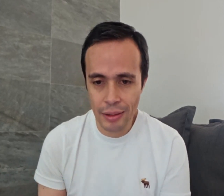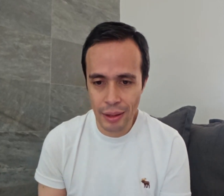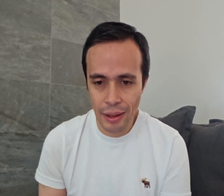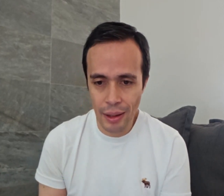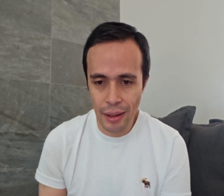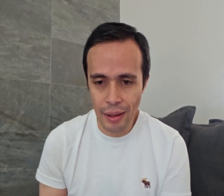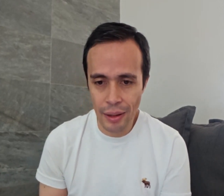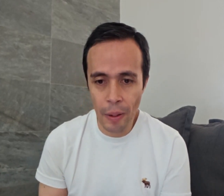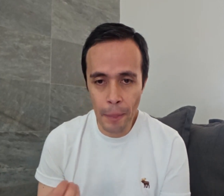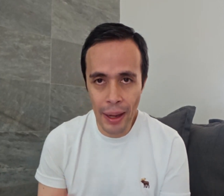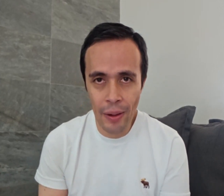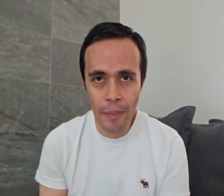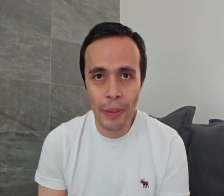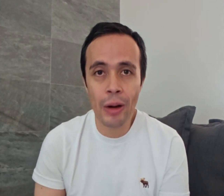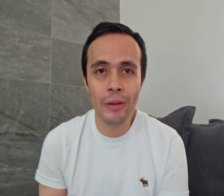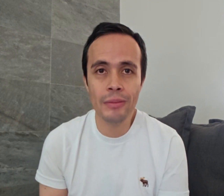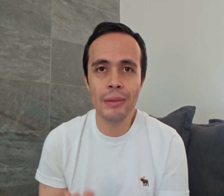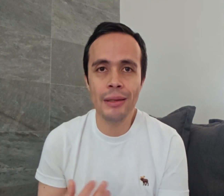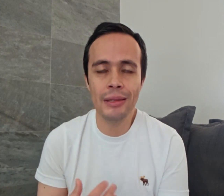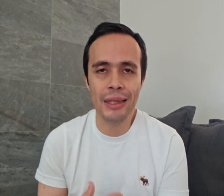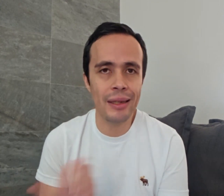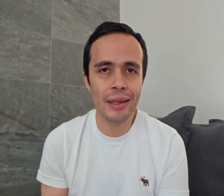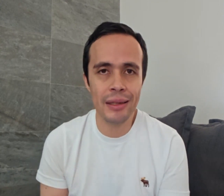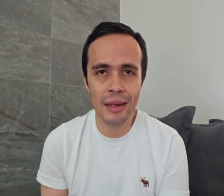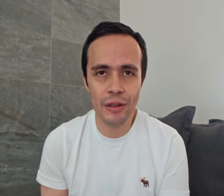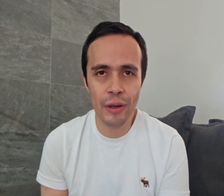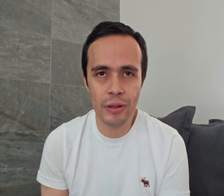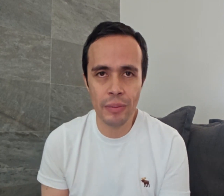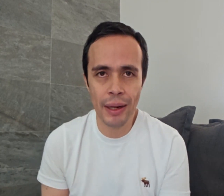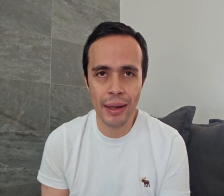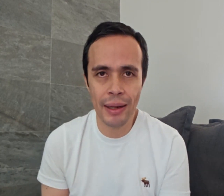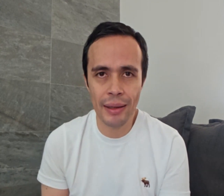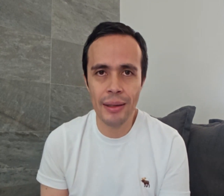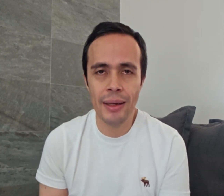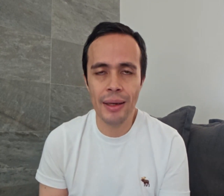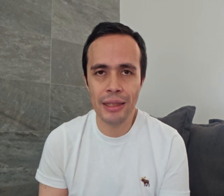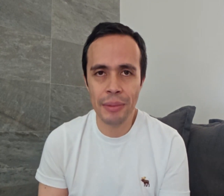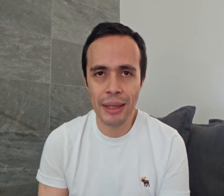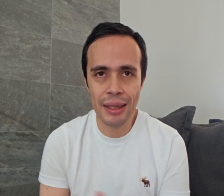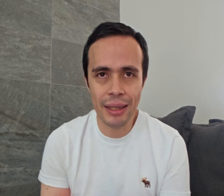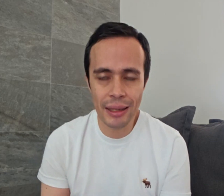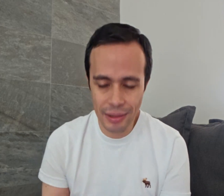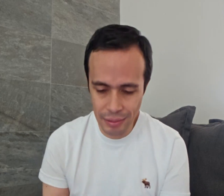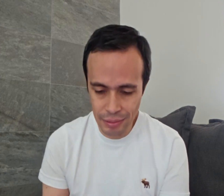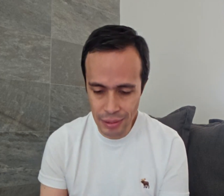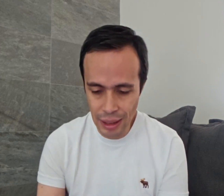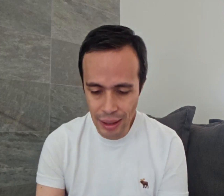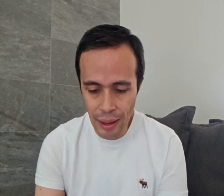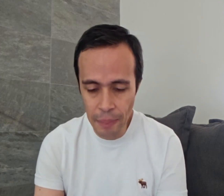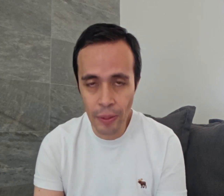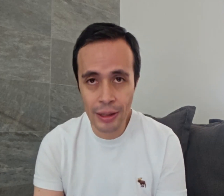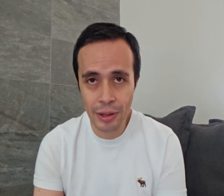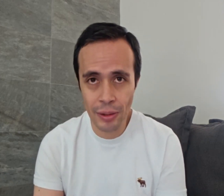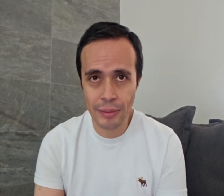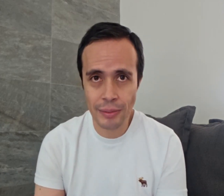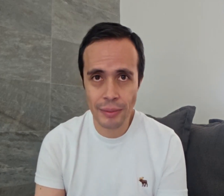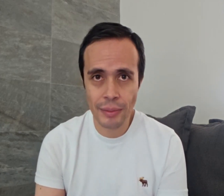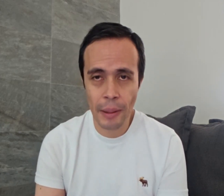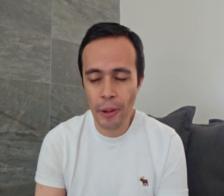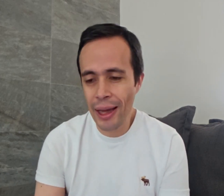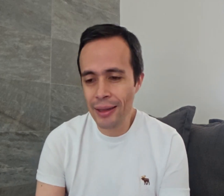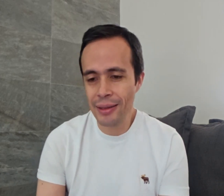Luce complejo, pero se tiene que hacer el esfuerzo para que las medicinas lleguen a la